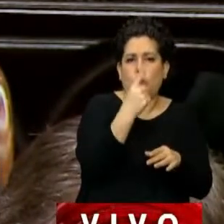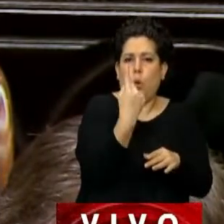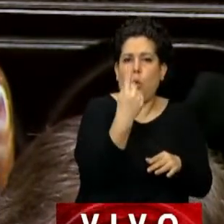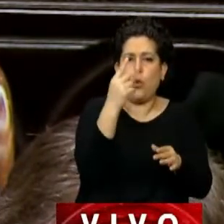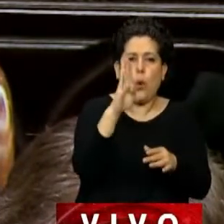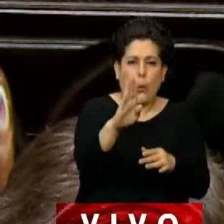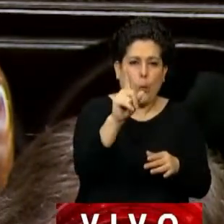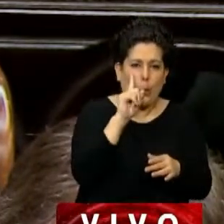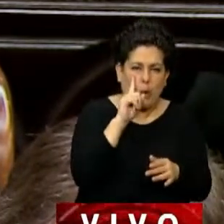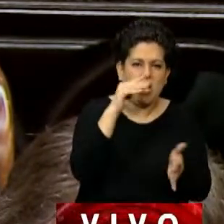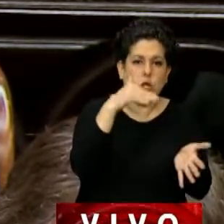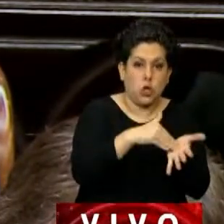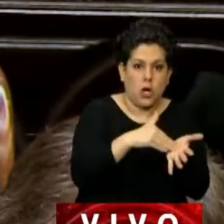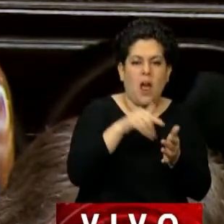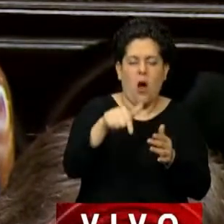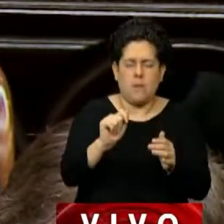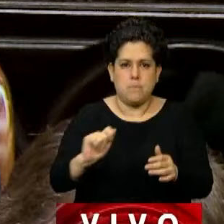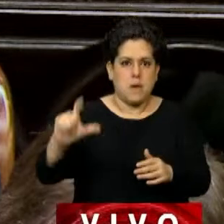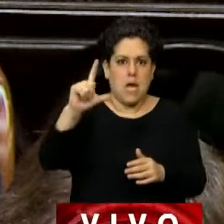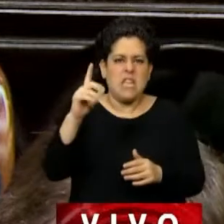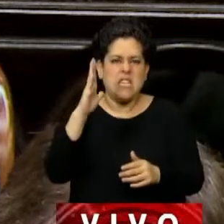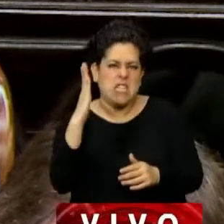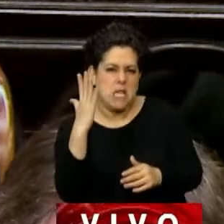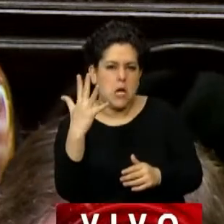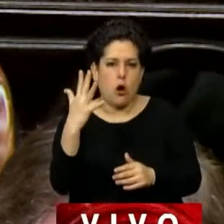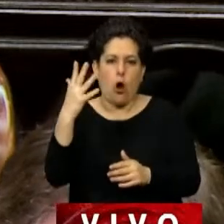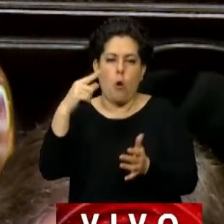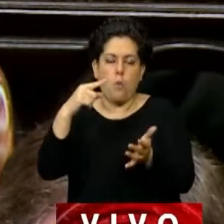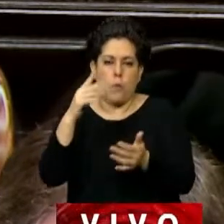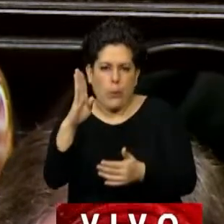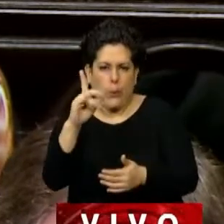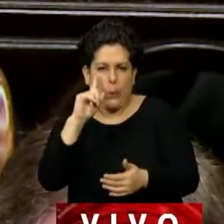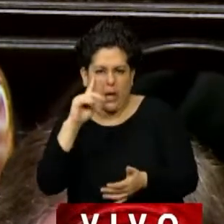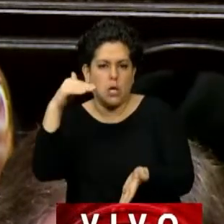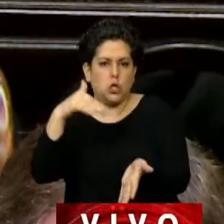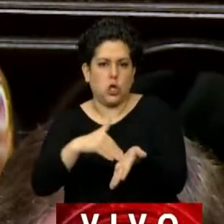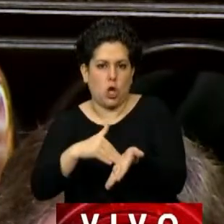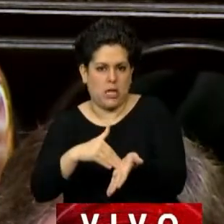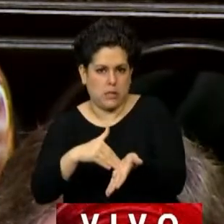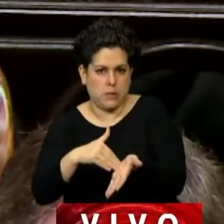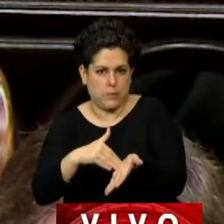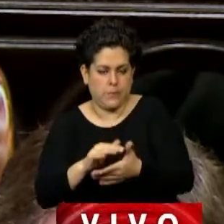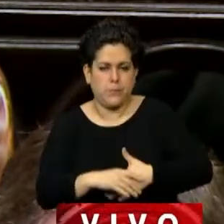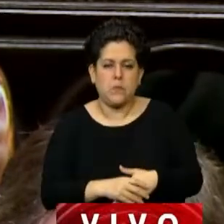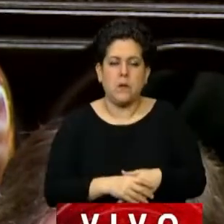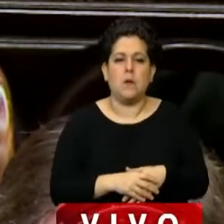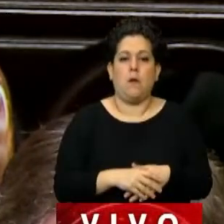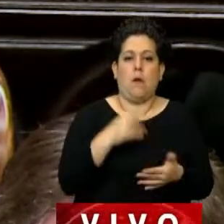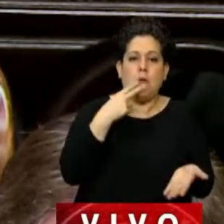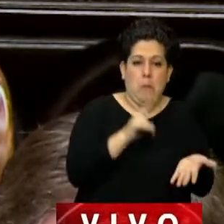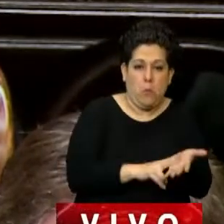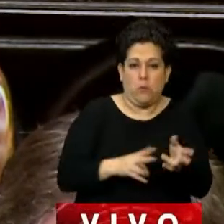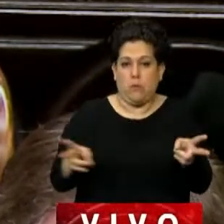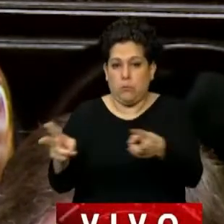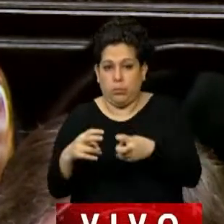a 6.5 billones de pesos en estos 2 últimos años. El déficit fiscal de los primeros 5